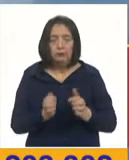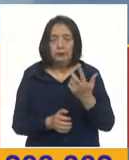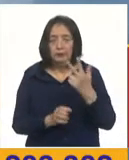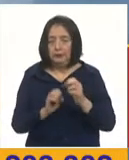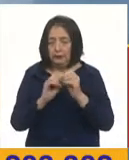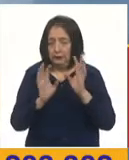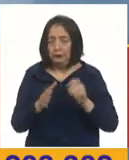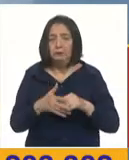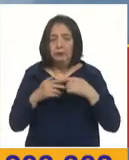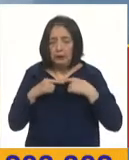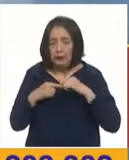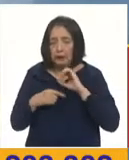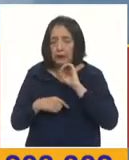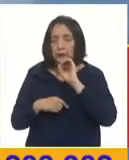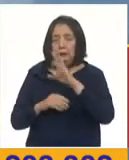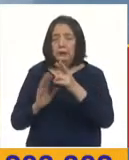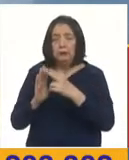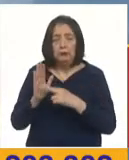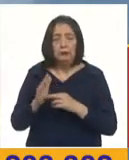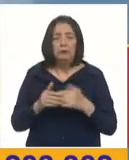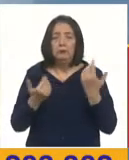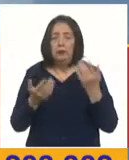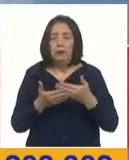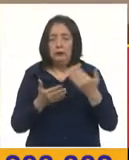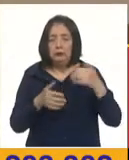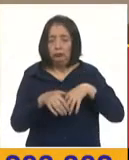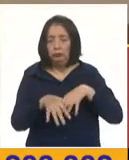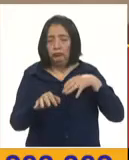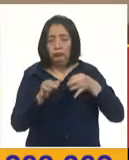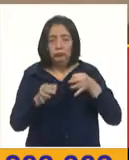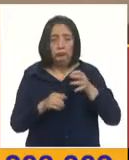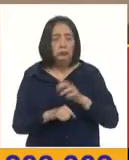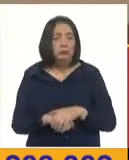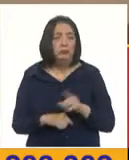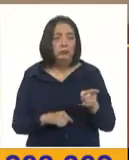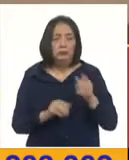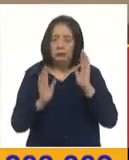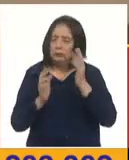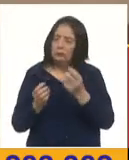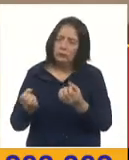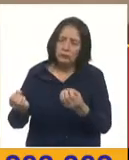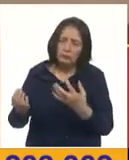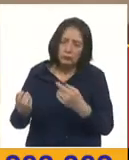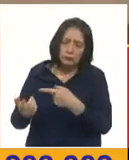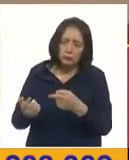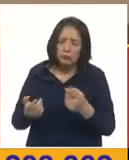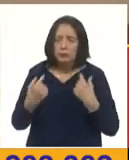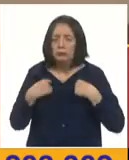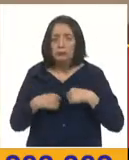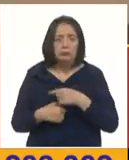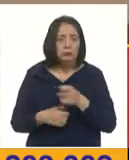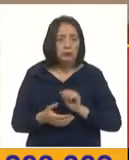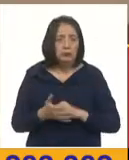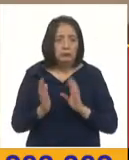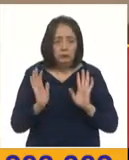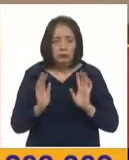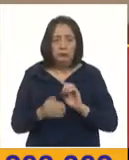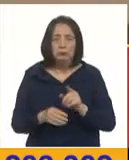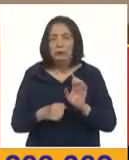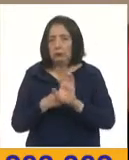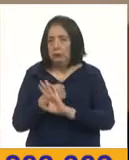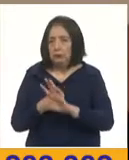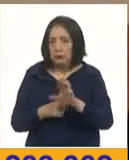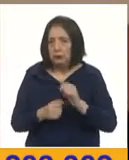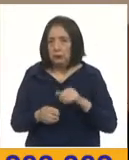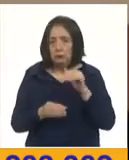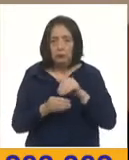tres días para emitir resolución previa audiencia y la audiencia lo que escuchan son las posiciones de los abogados que van a defender